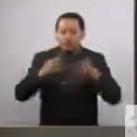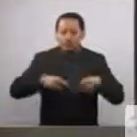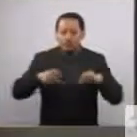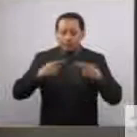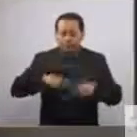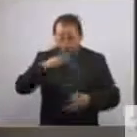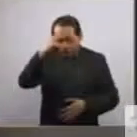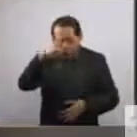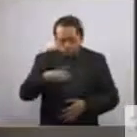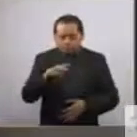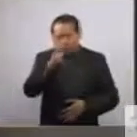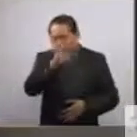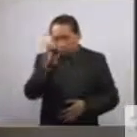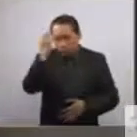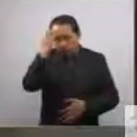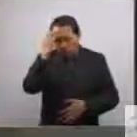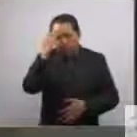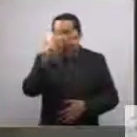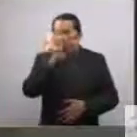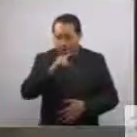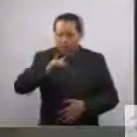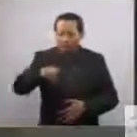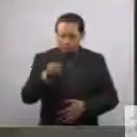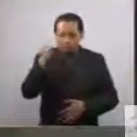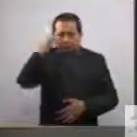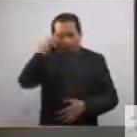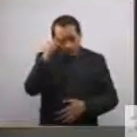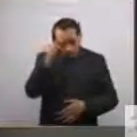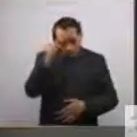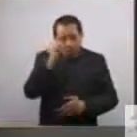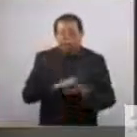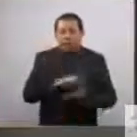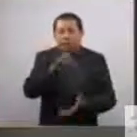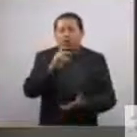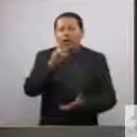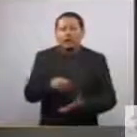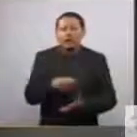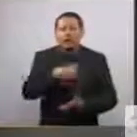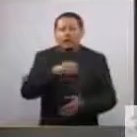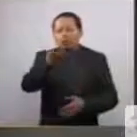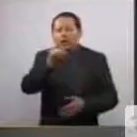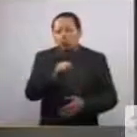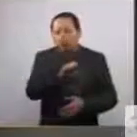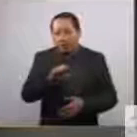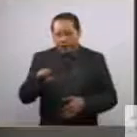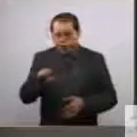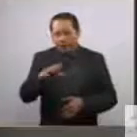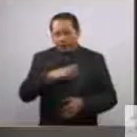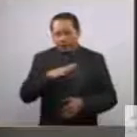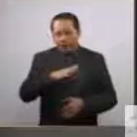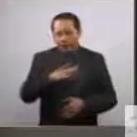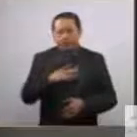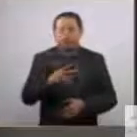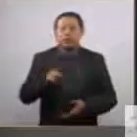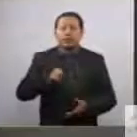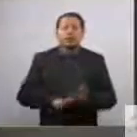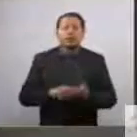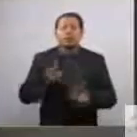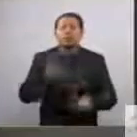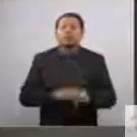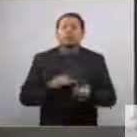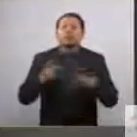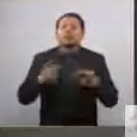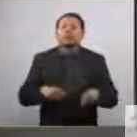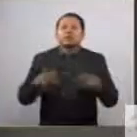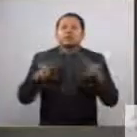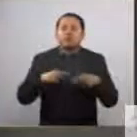mexicanos se han reconocido como indígenas, la mayoría de los cuales se localizan en el sureste del país, donde se registra la mayor